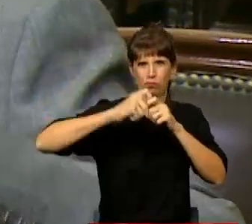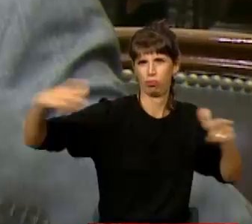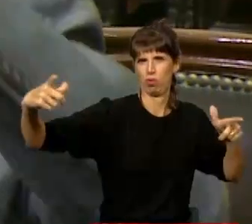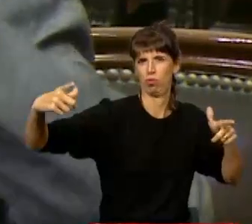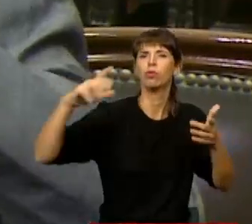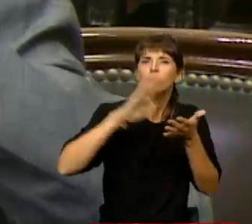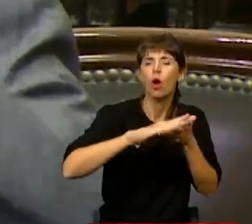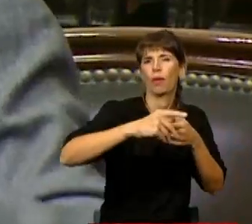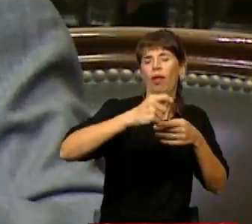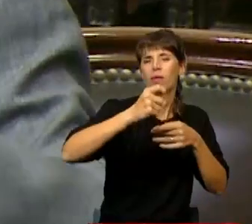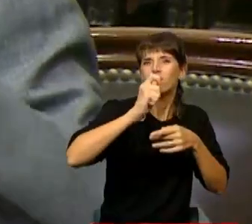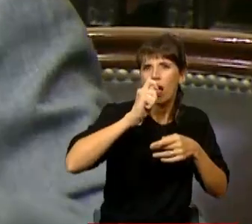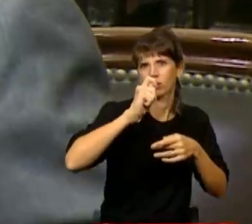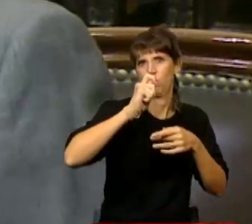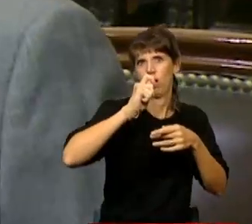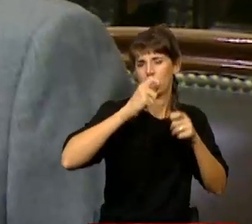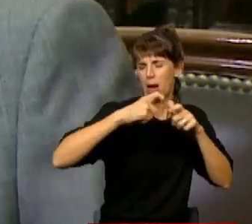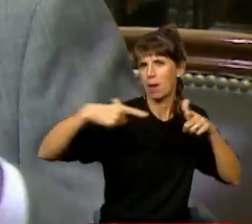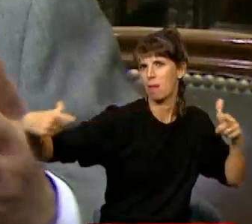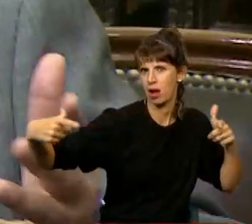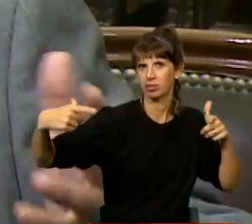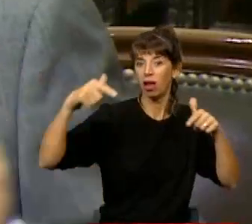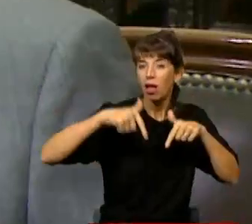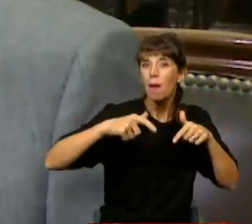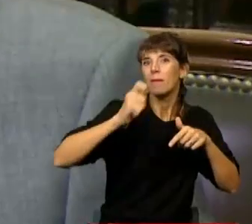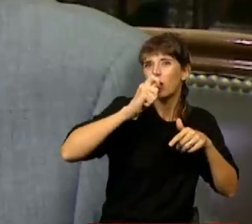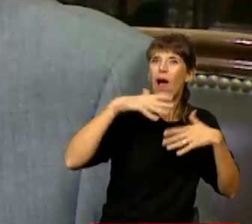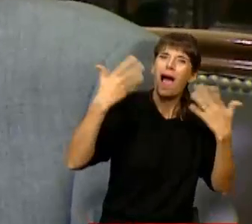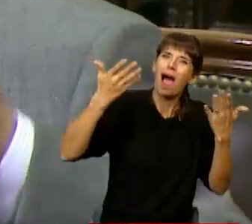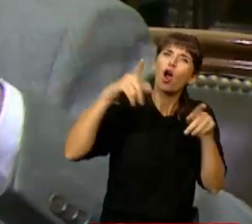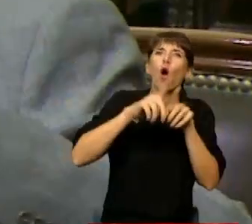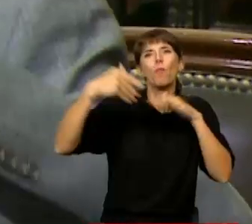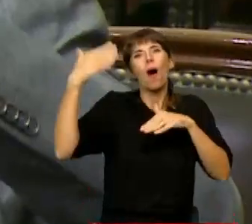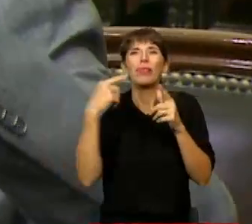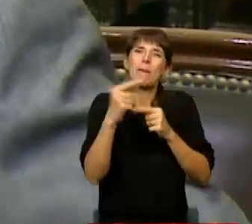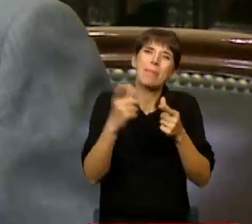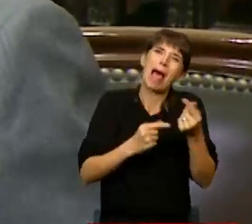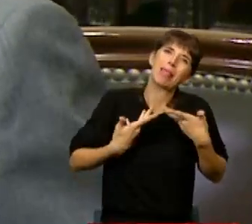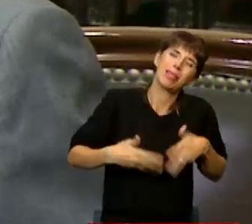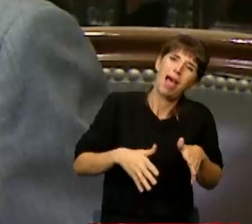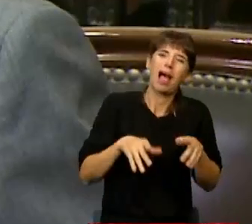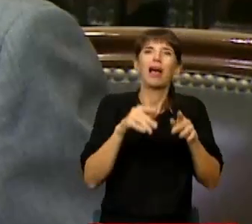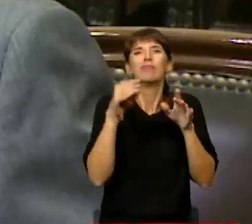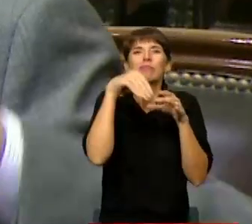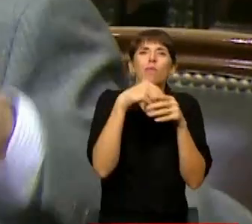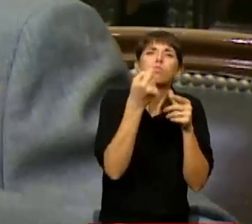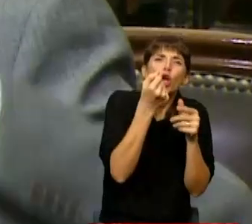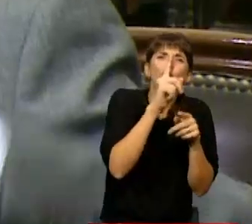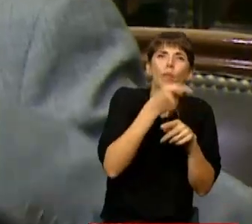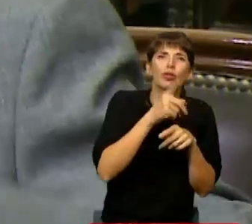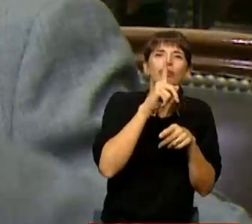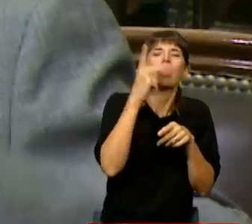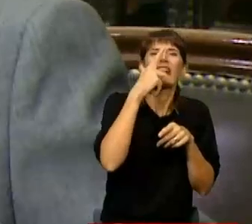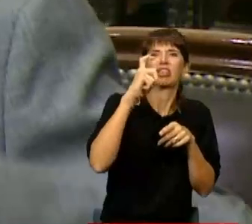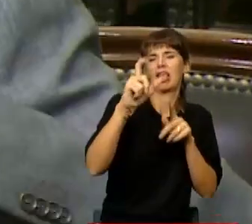se multiplicó también en estos estados y que hoy la marihuana no es más la plantita sagrada que tenía 5 a 7% de THC. Hoy es